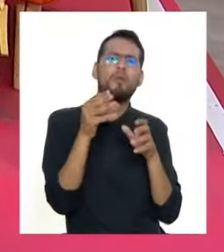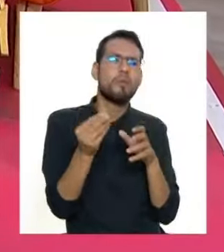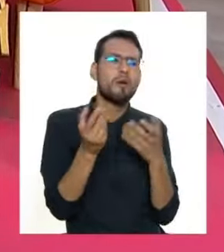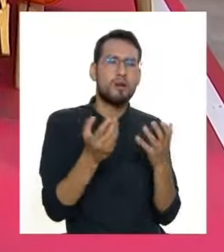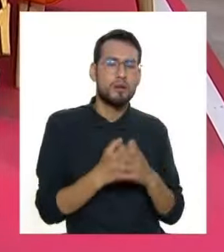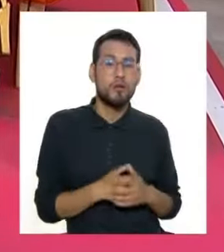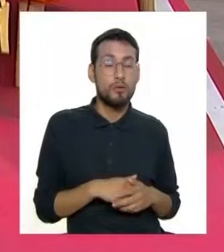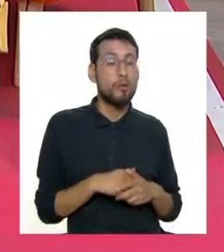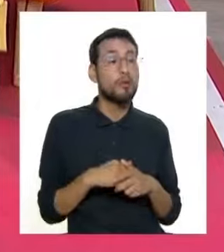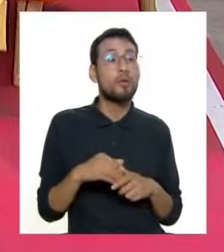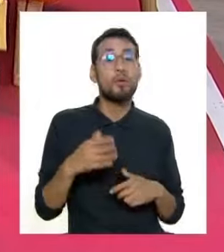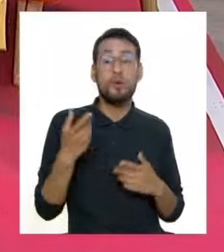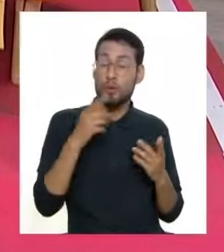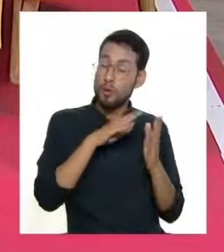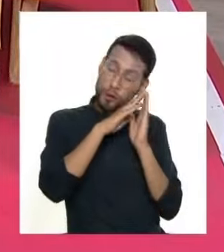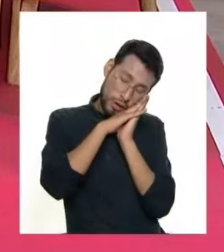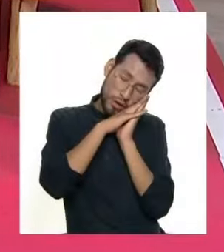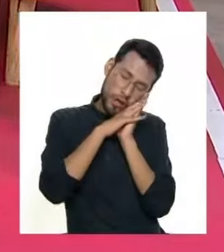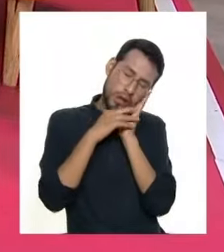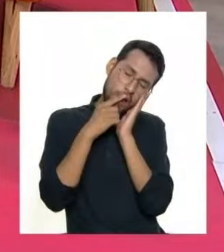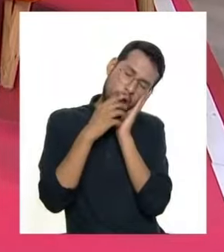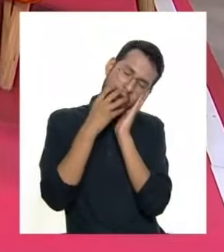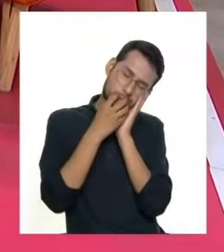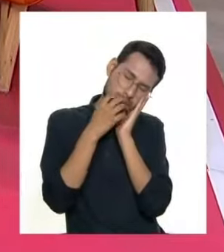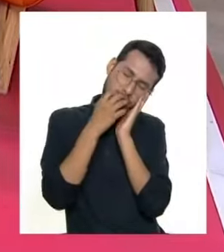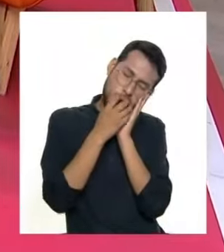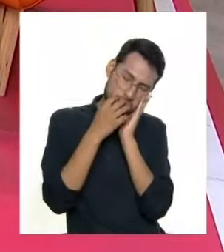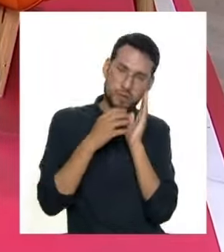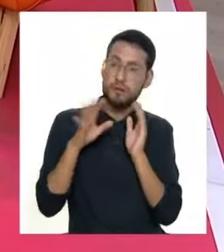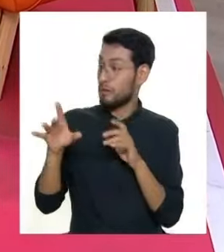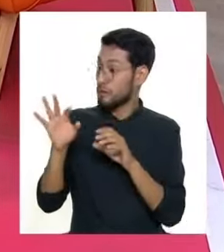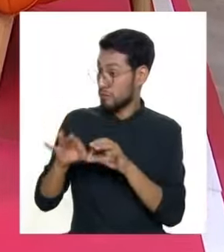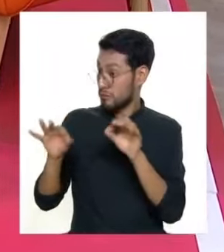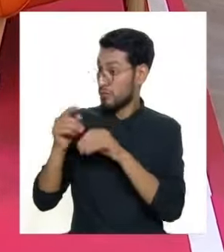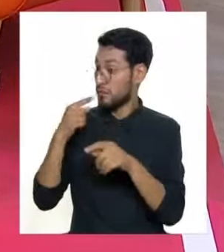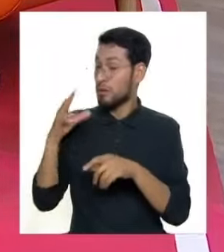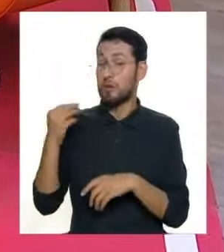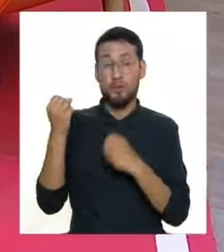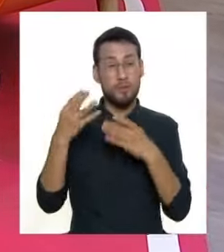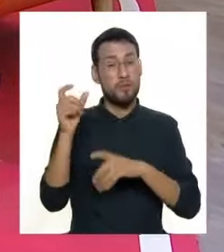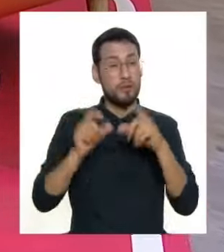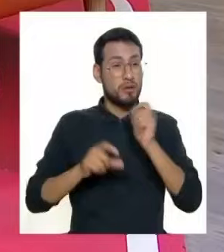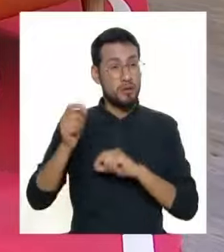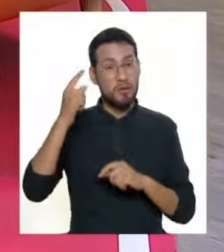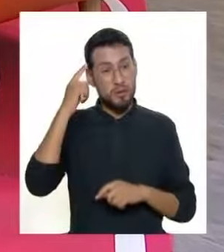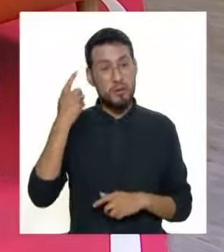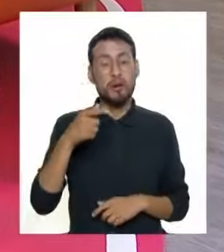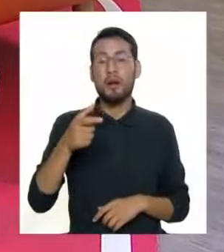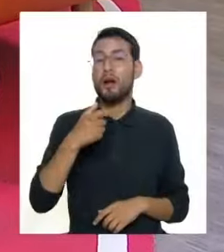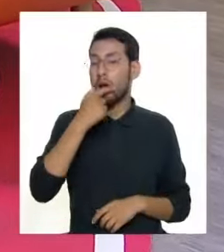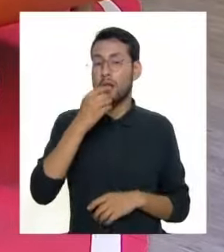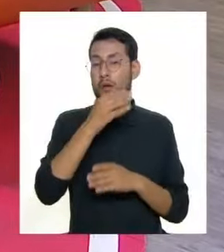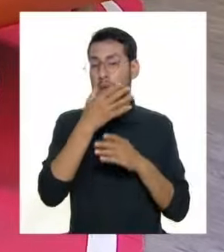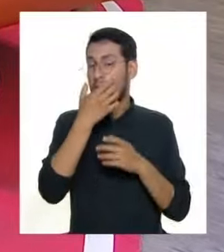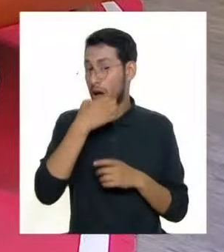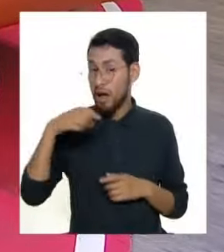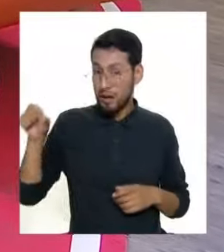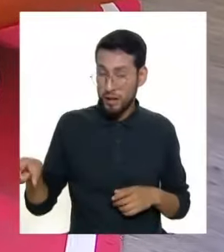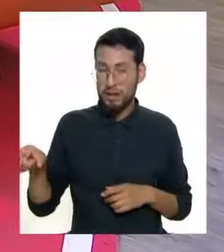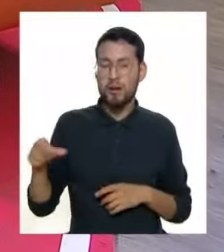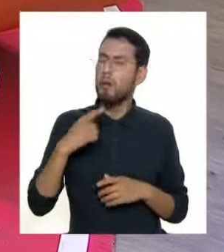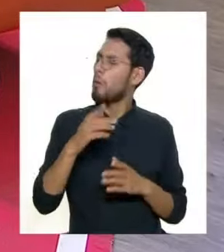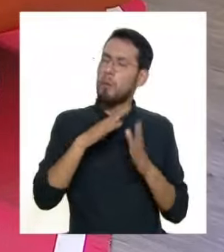final nosotros cuando estamos durmiendo también movemos nuestra mandíbula. Eso es importante que lo diga, doctor, porque yo creo que hay muchas personas que tienen estas prótesis parciales, claro, movibles,